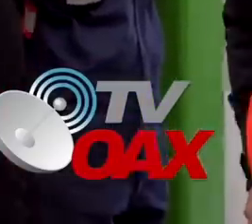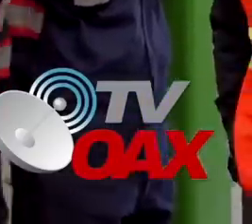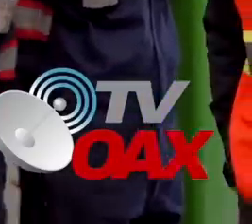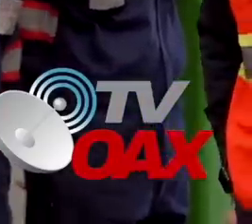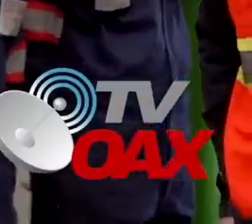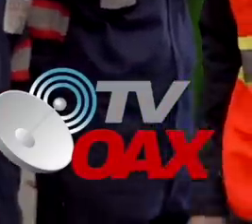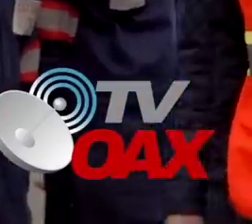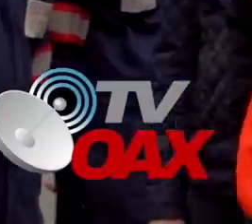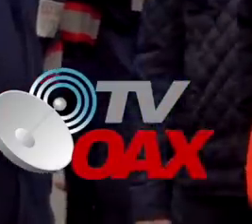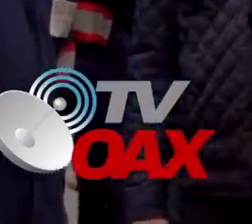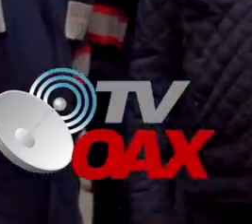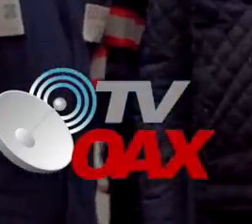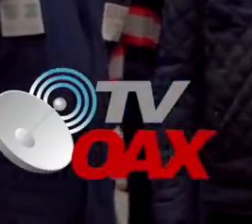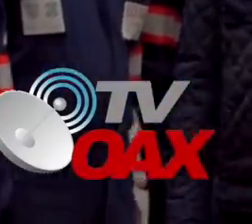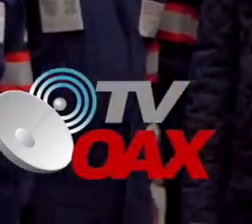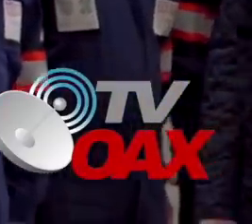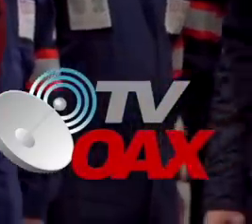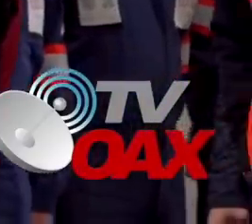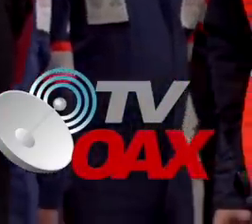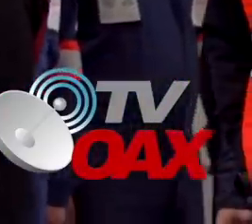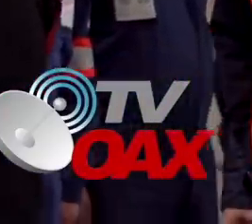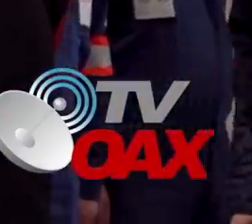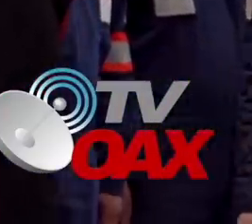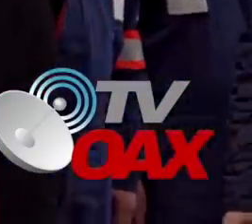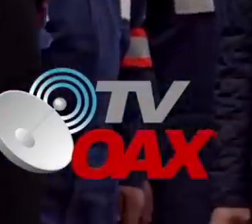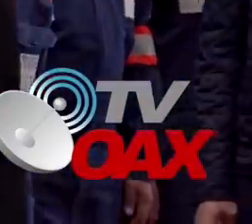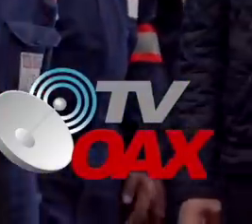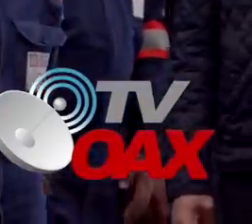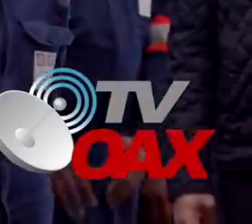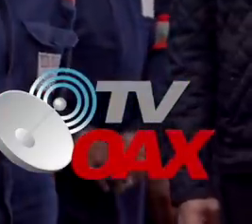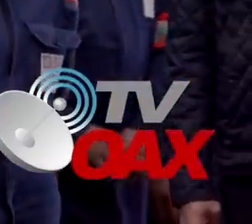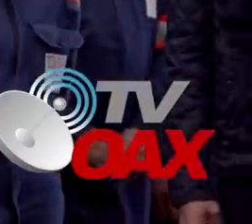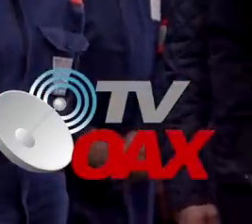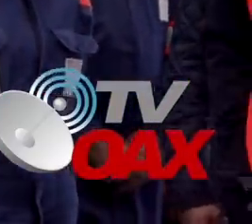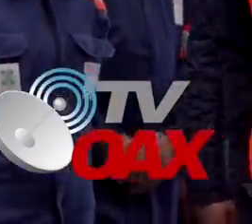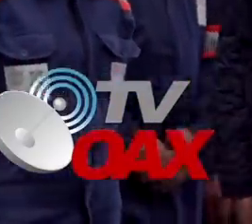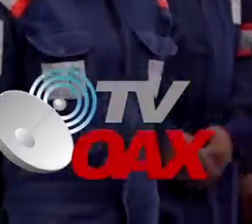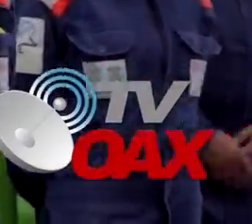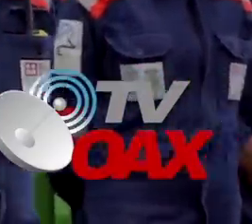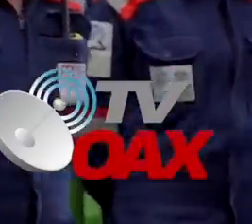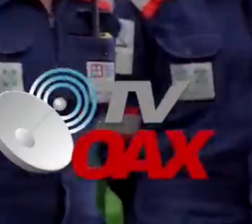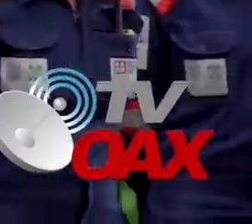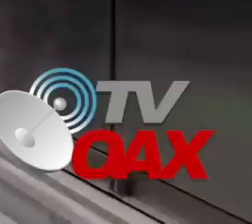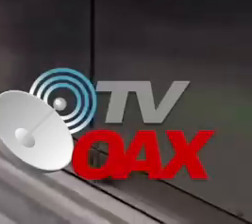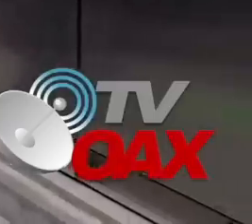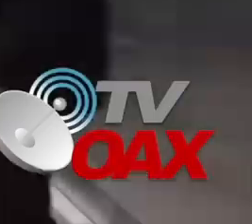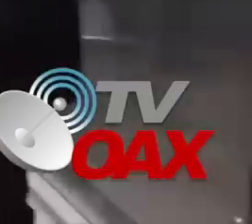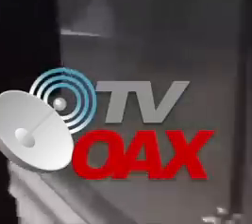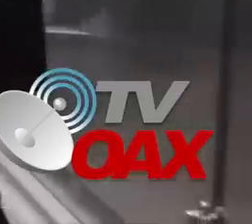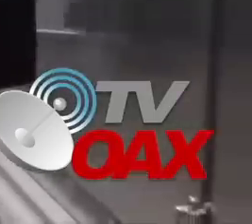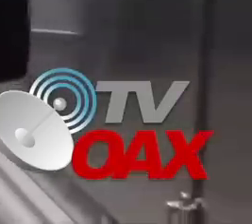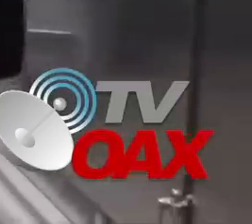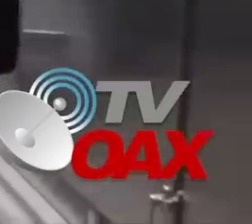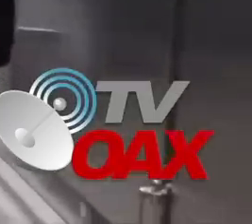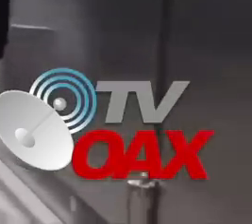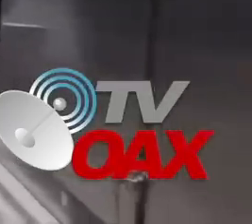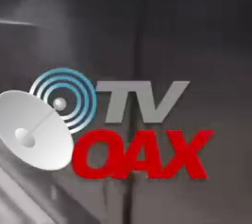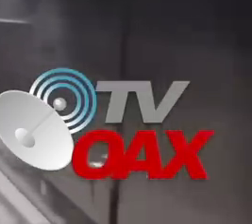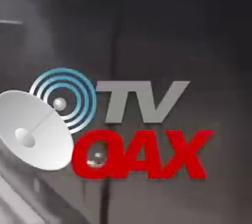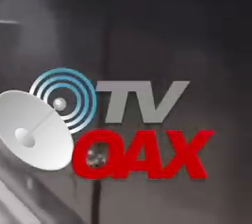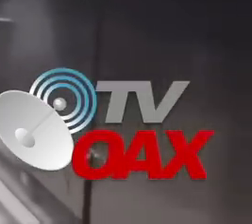la jefa de gobierno de la Ciudad de México, Claudia Sheinbaum, y el embajador de Estados Unidos recorrieron la planta